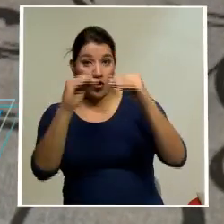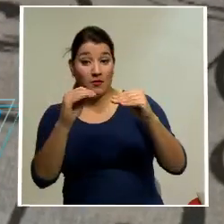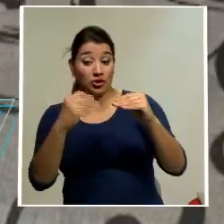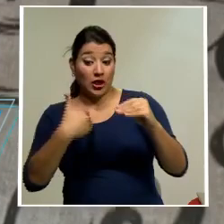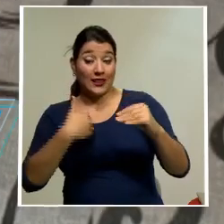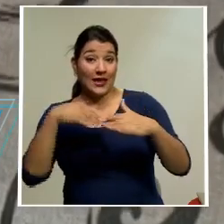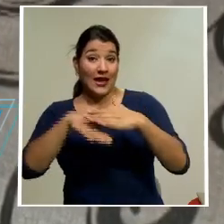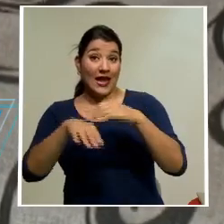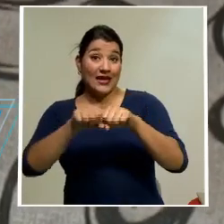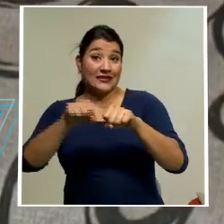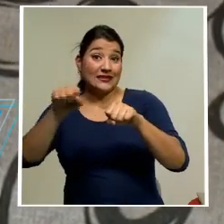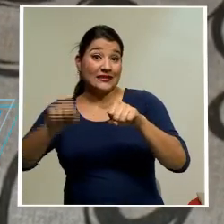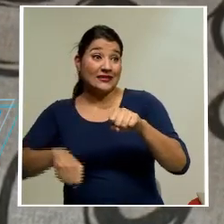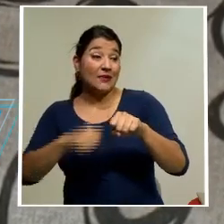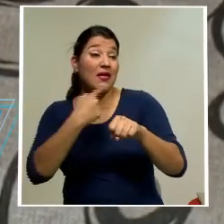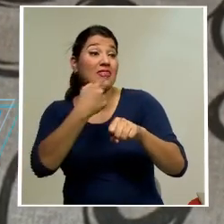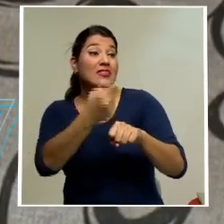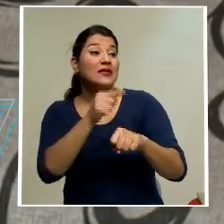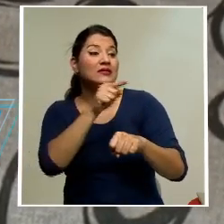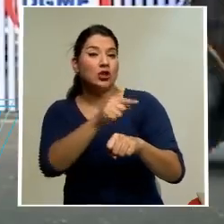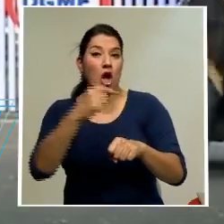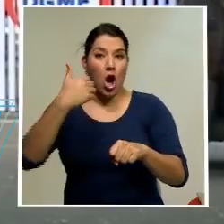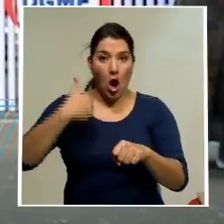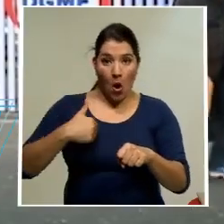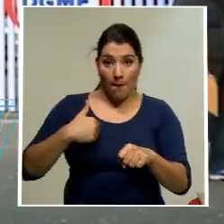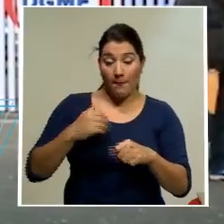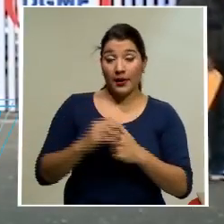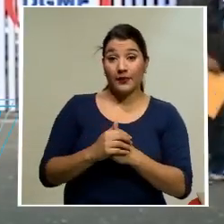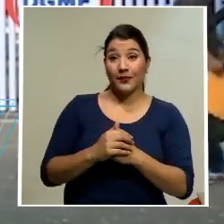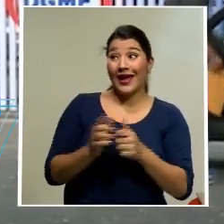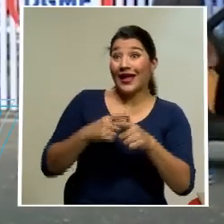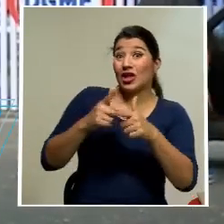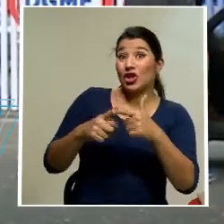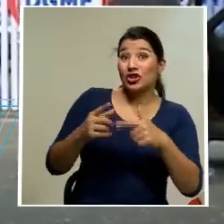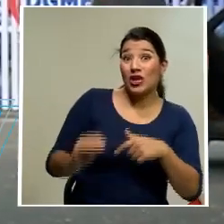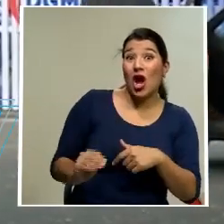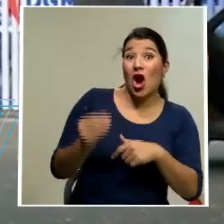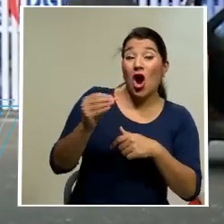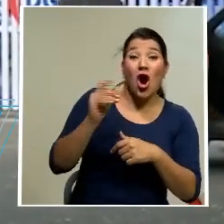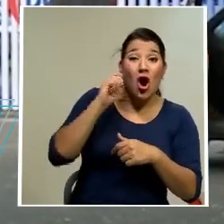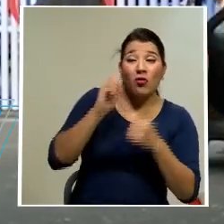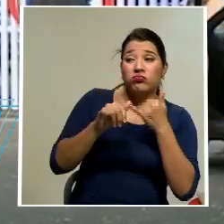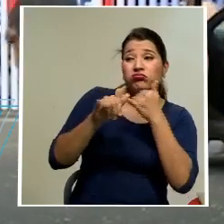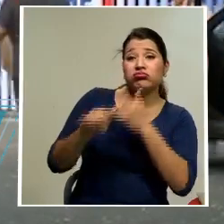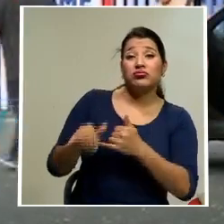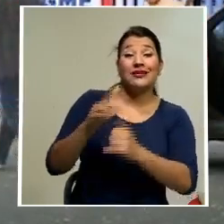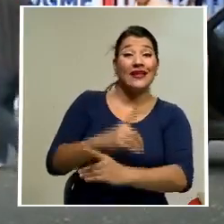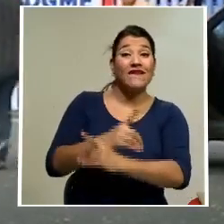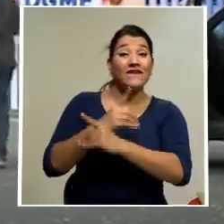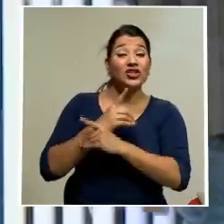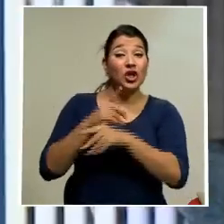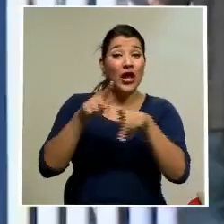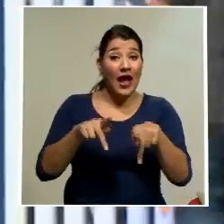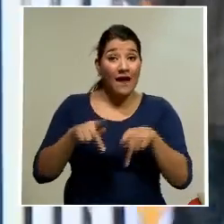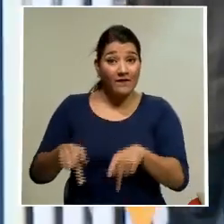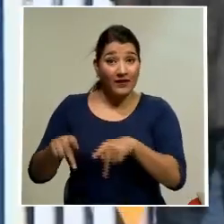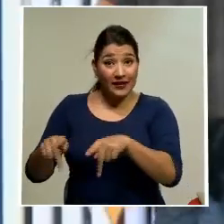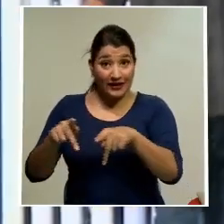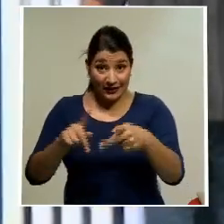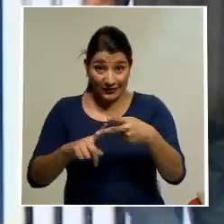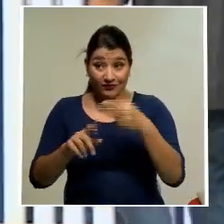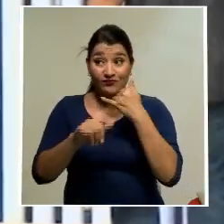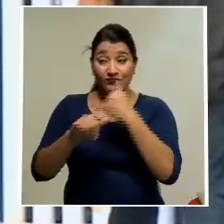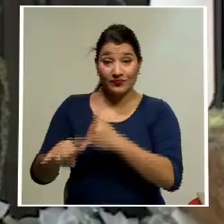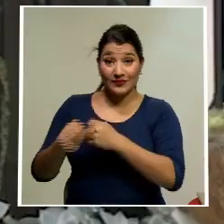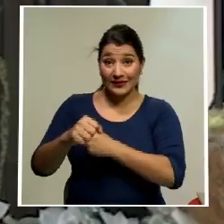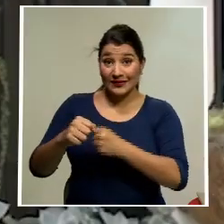en el sistema era su sexo registrado al nacer. Ante esto, la joven interpuso una denuncia ante la Defensoría de los Habitantes y la acción ante la Sala